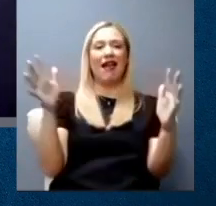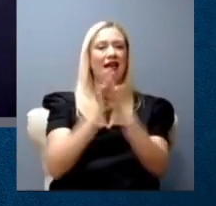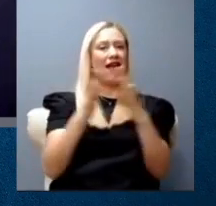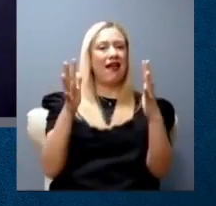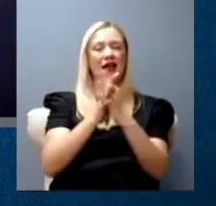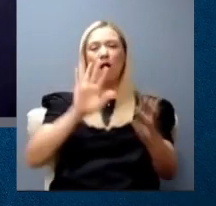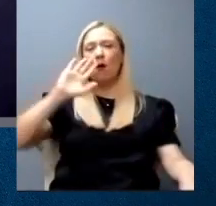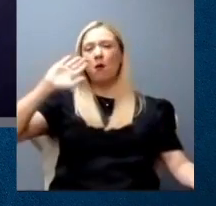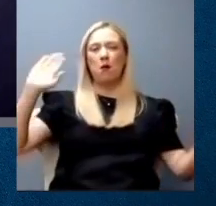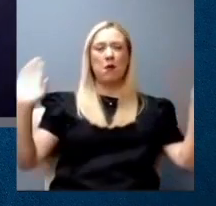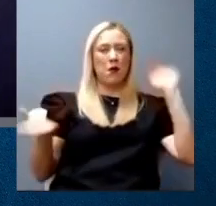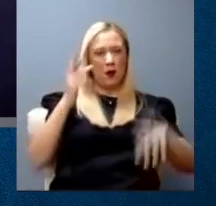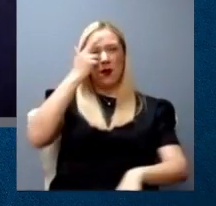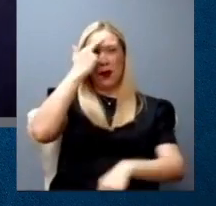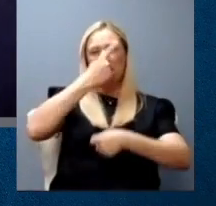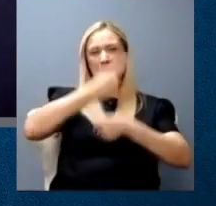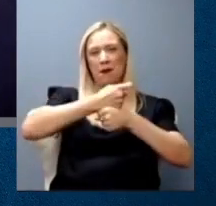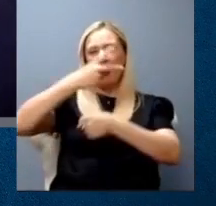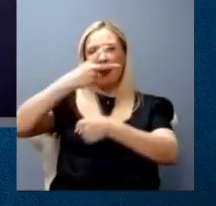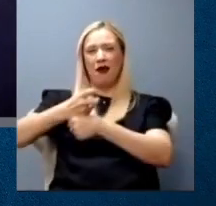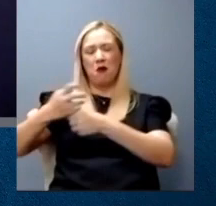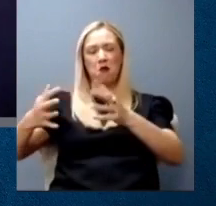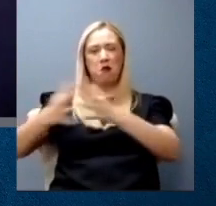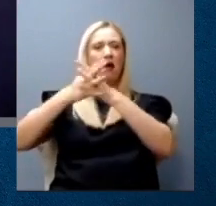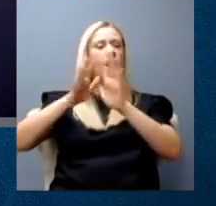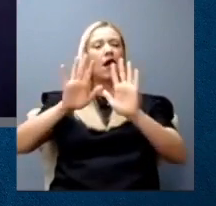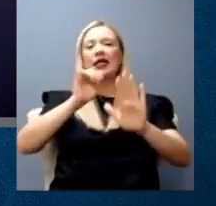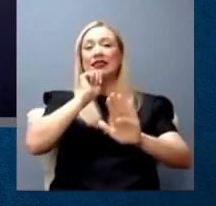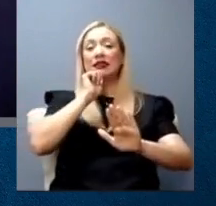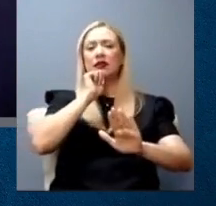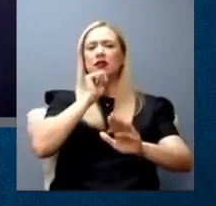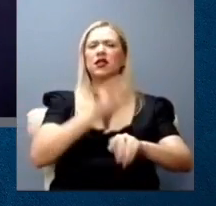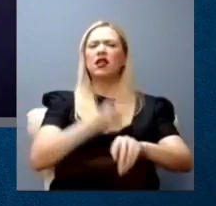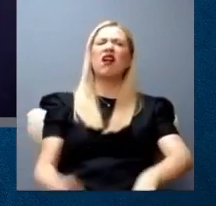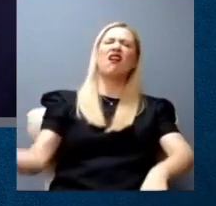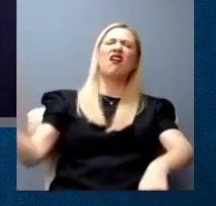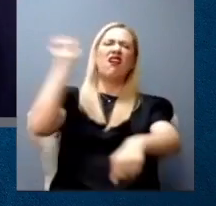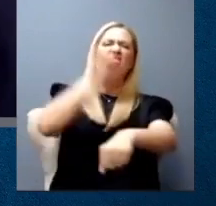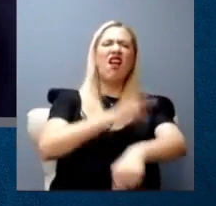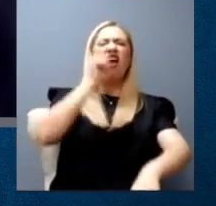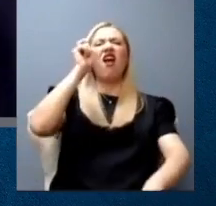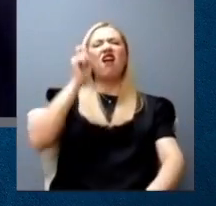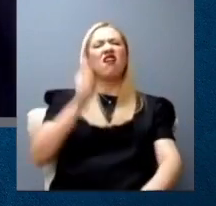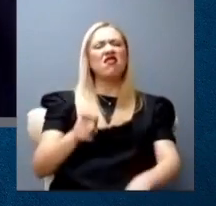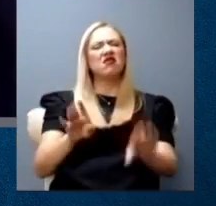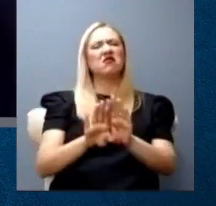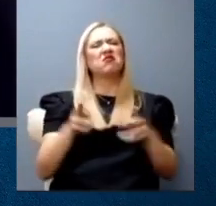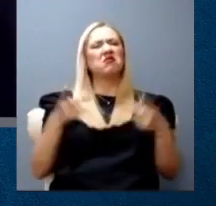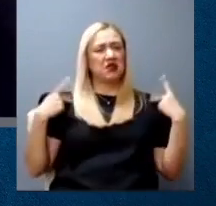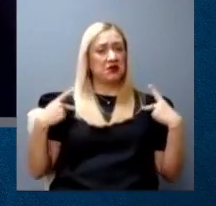derecho internacional? ¿Había derechos humanos como tales de las personas que fueran titulares?